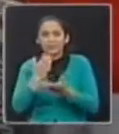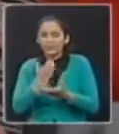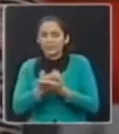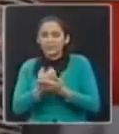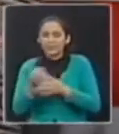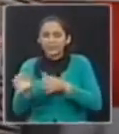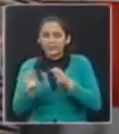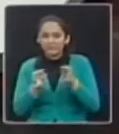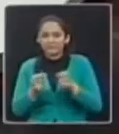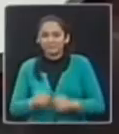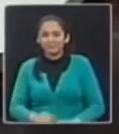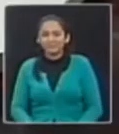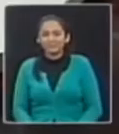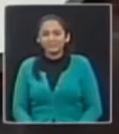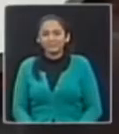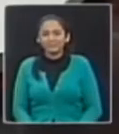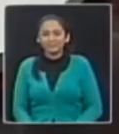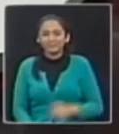detalles.